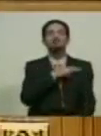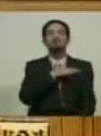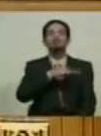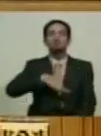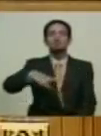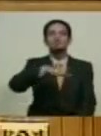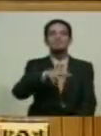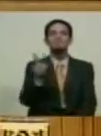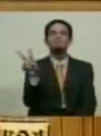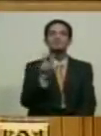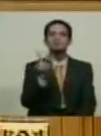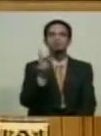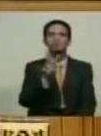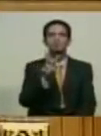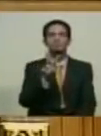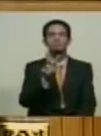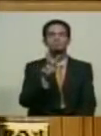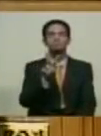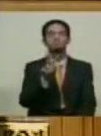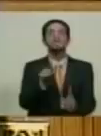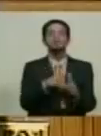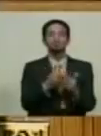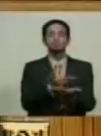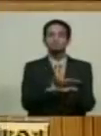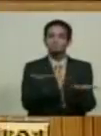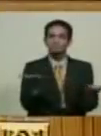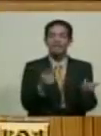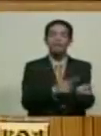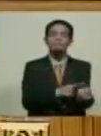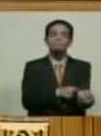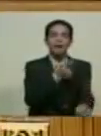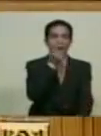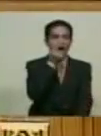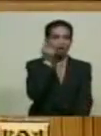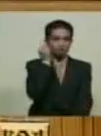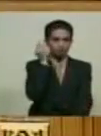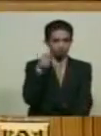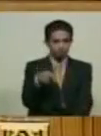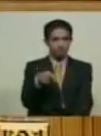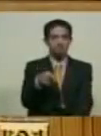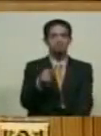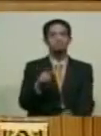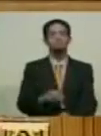venezolana. De modo, hermanos y hermanas de la Asamblea Constituyente,